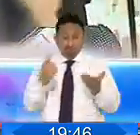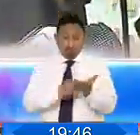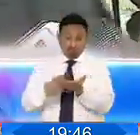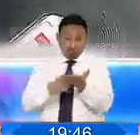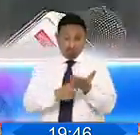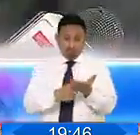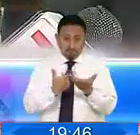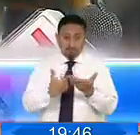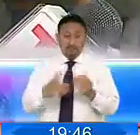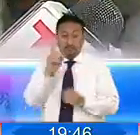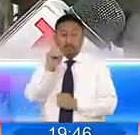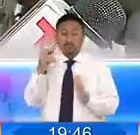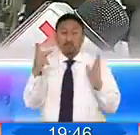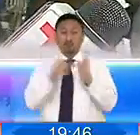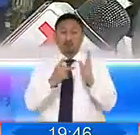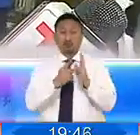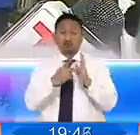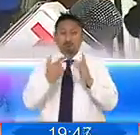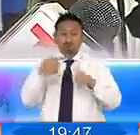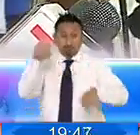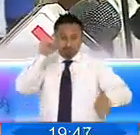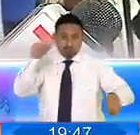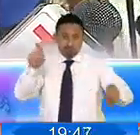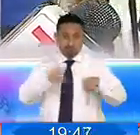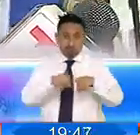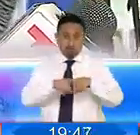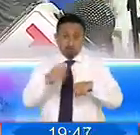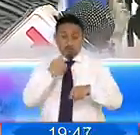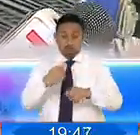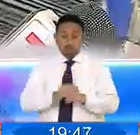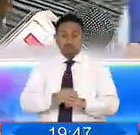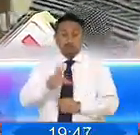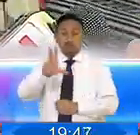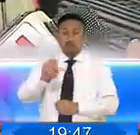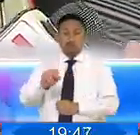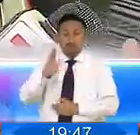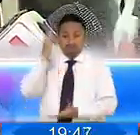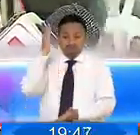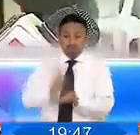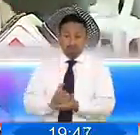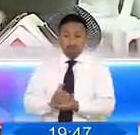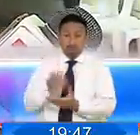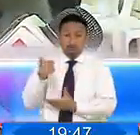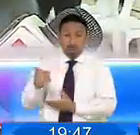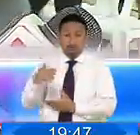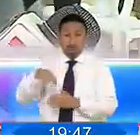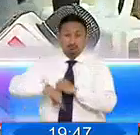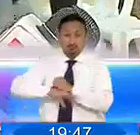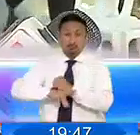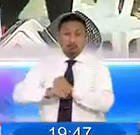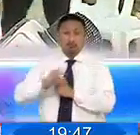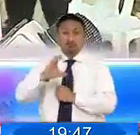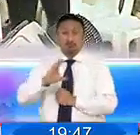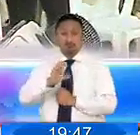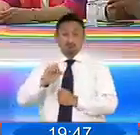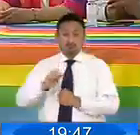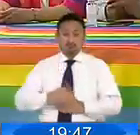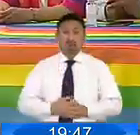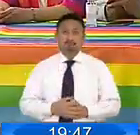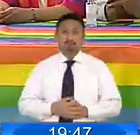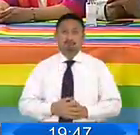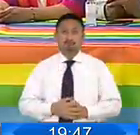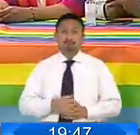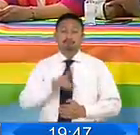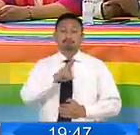es un punto importante, el acuerdo para decirle no a la metida de mano del Consejo Nacional Electoral. Así